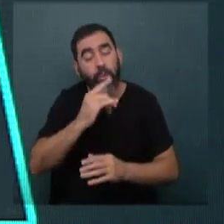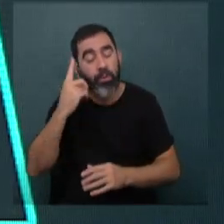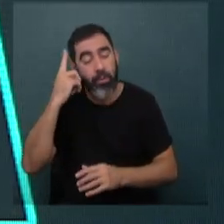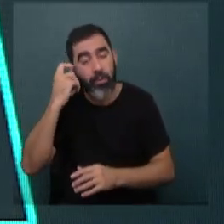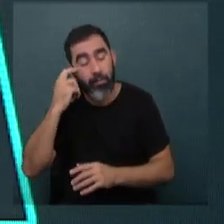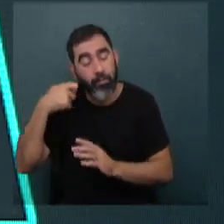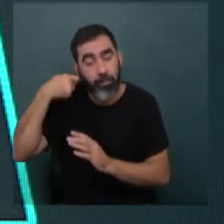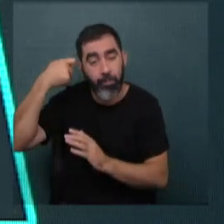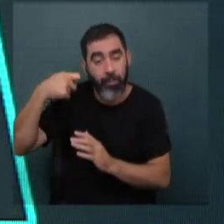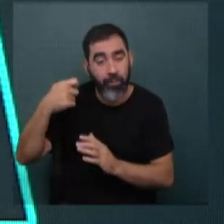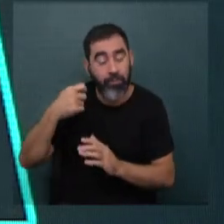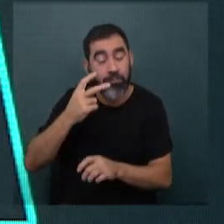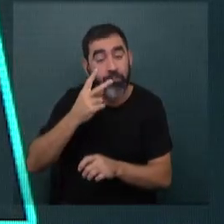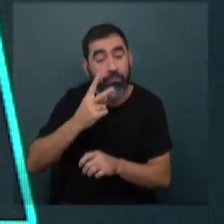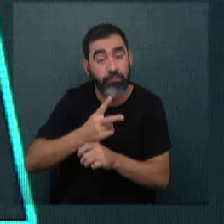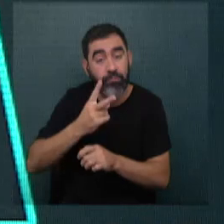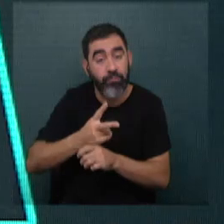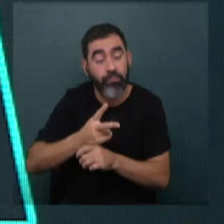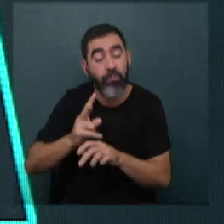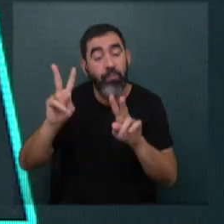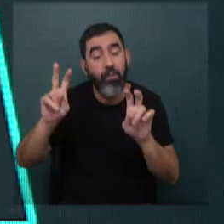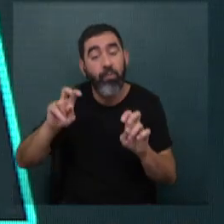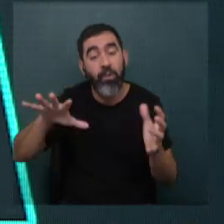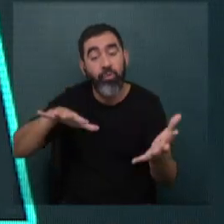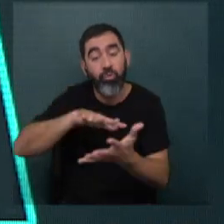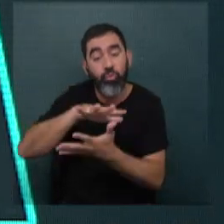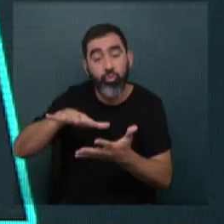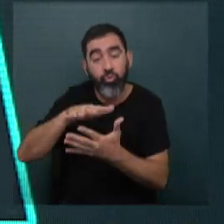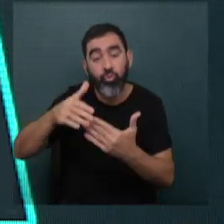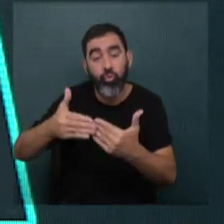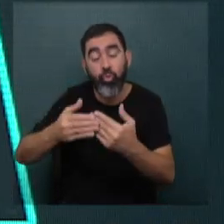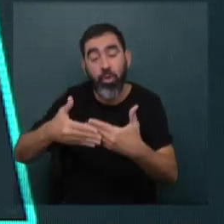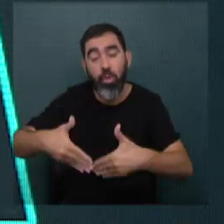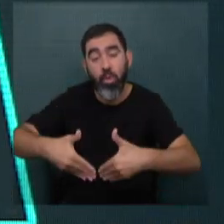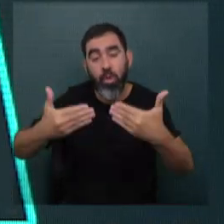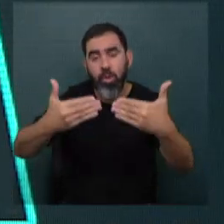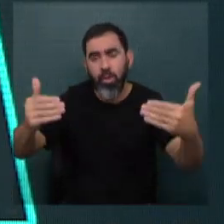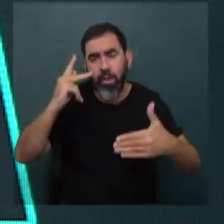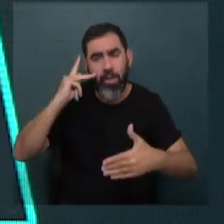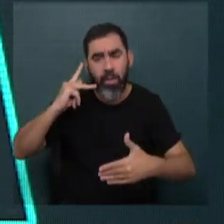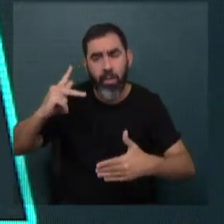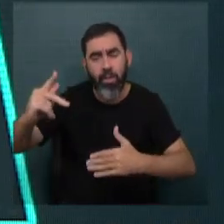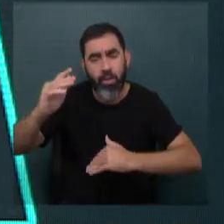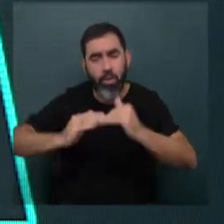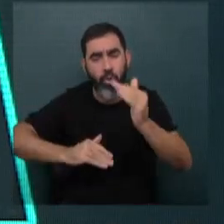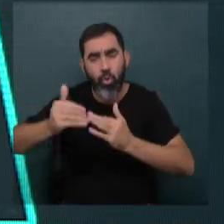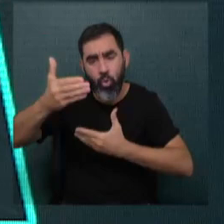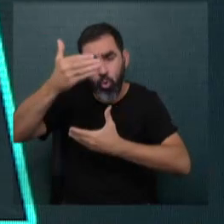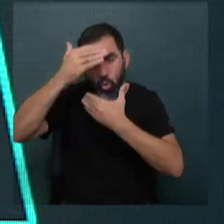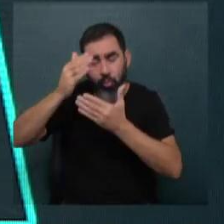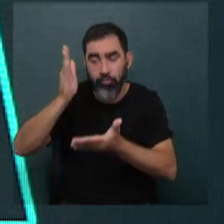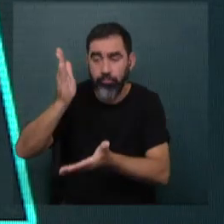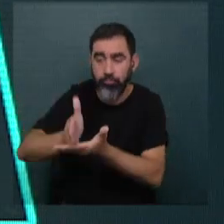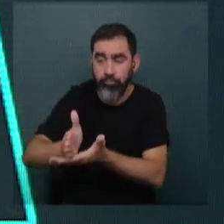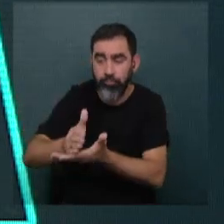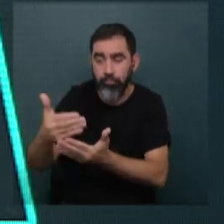tan particular. La segunda sobre la zona del muro de cientos de kilómetros que construyó Marruecos para limitar